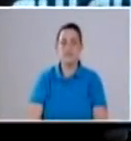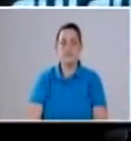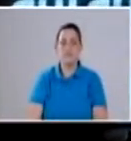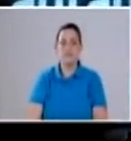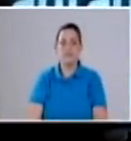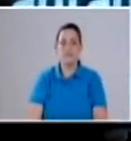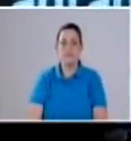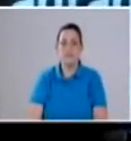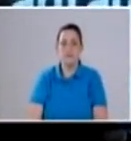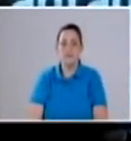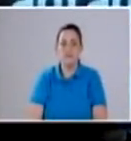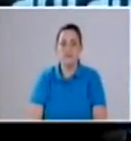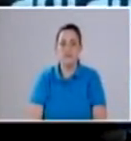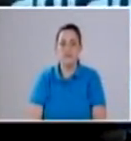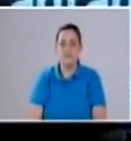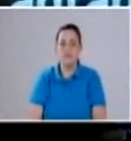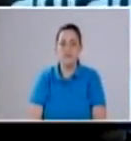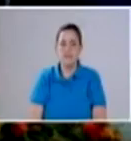No lo miro muy contento.